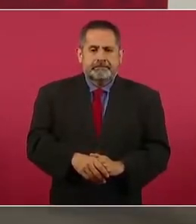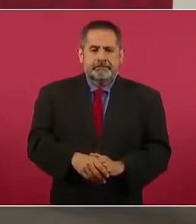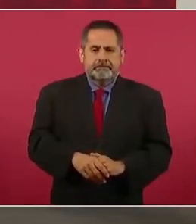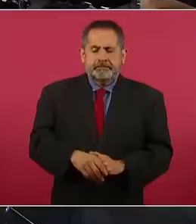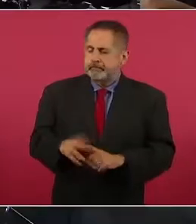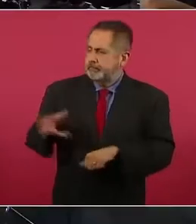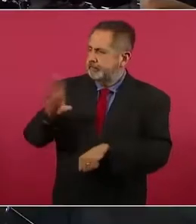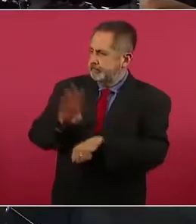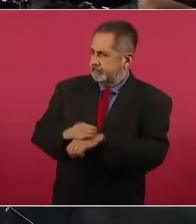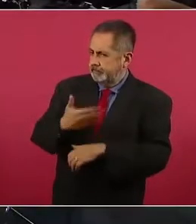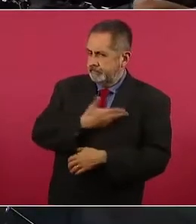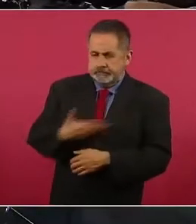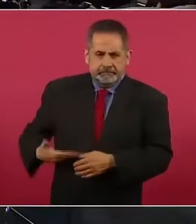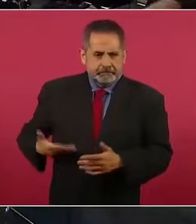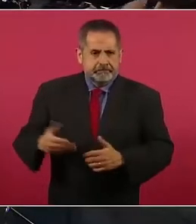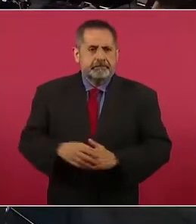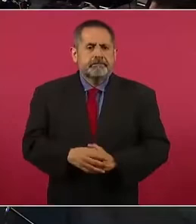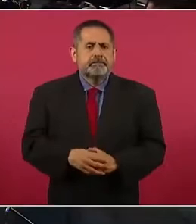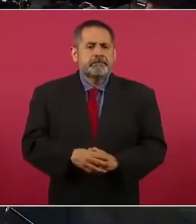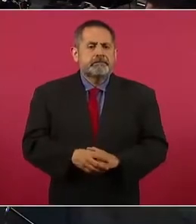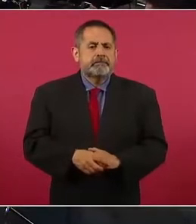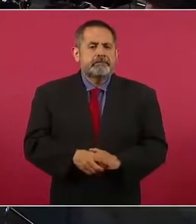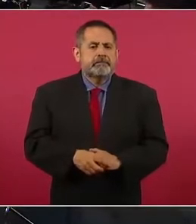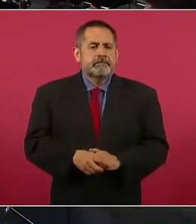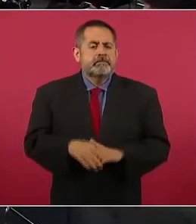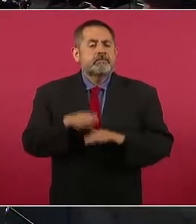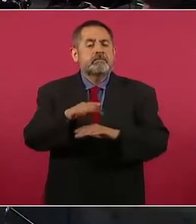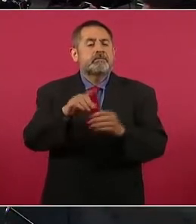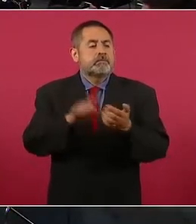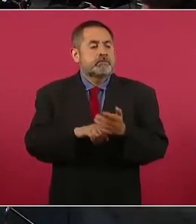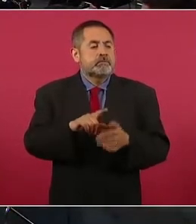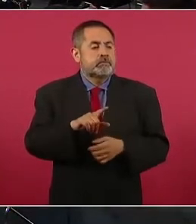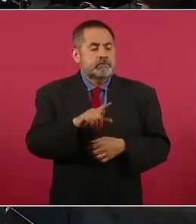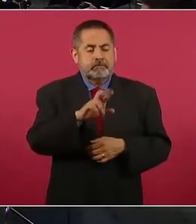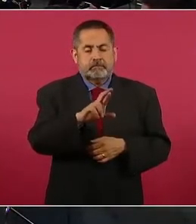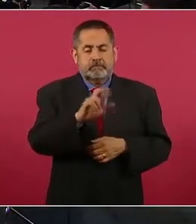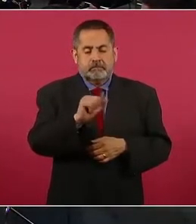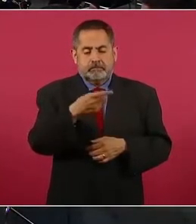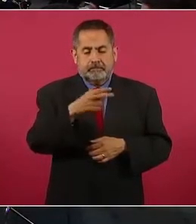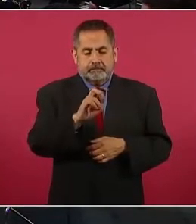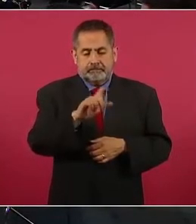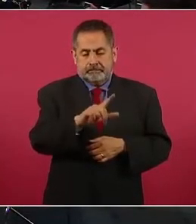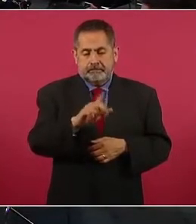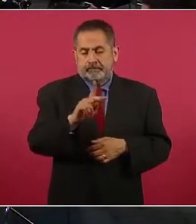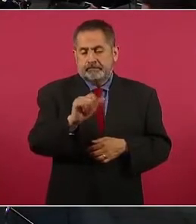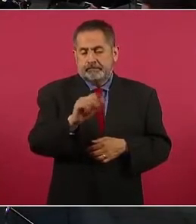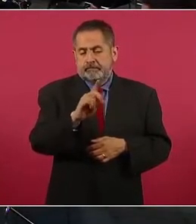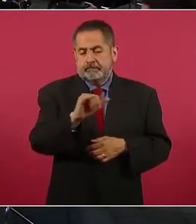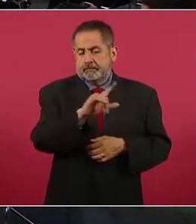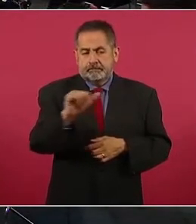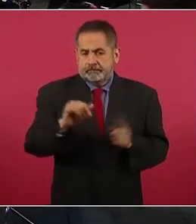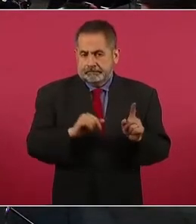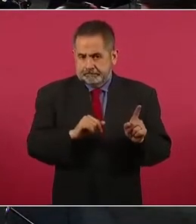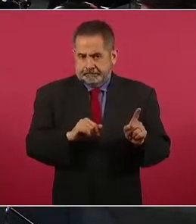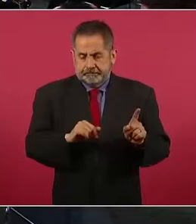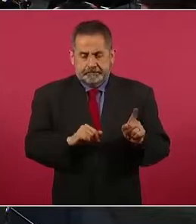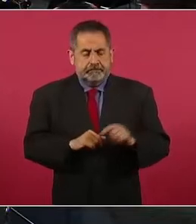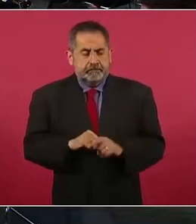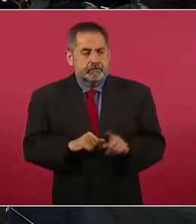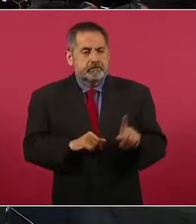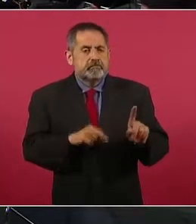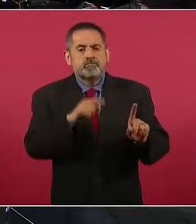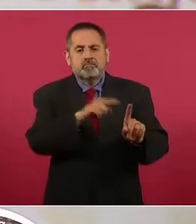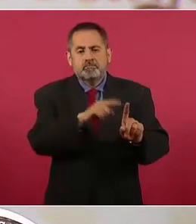Con su permiso, presidente, con relación al caso de Luz Raquel Padilla Gutiérrez, quien